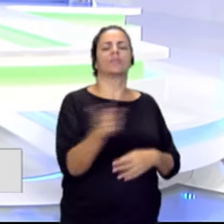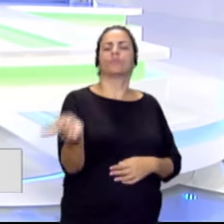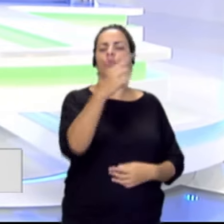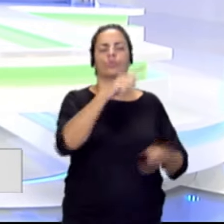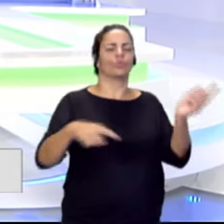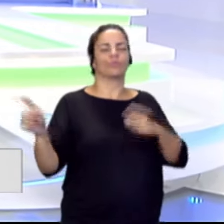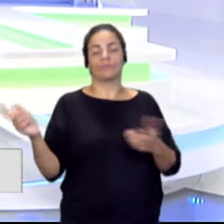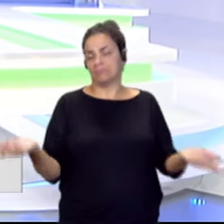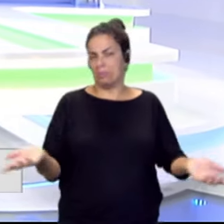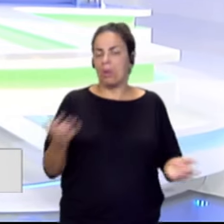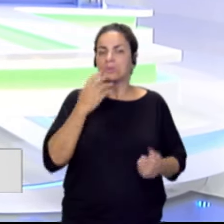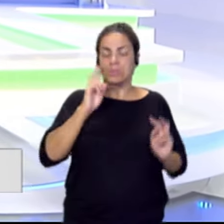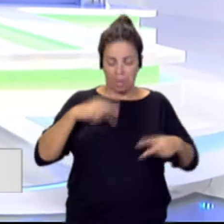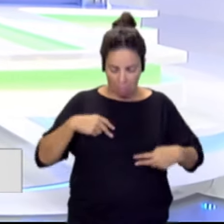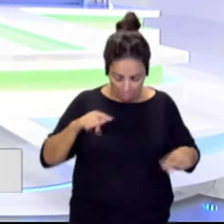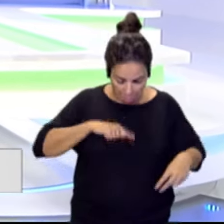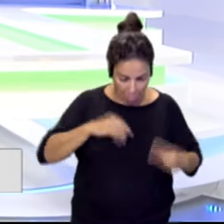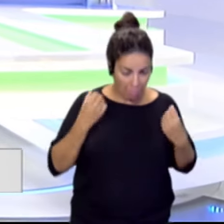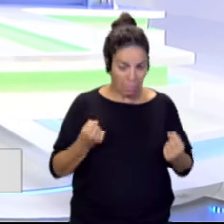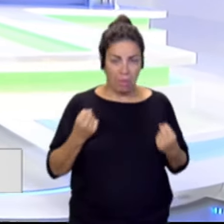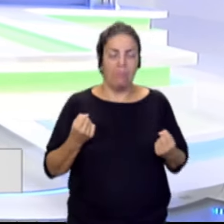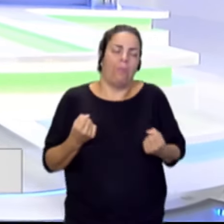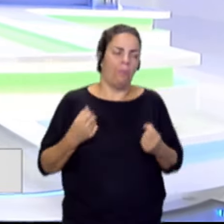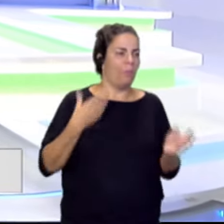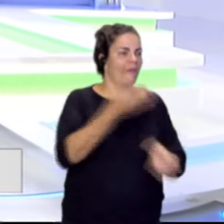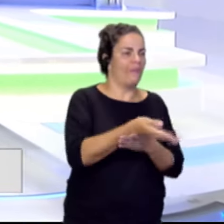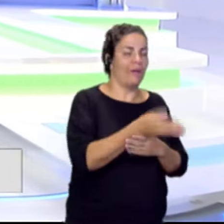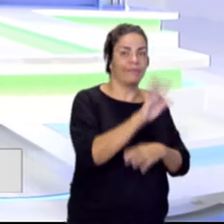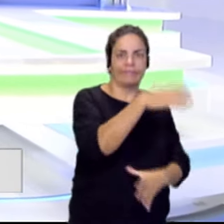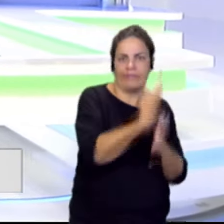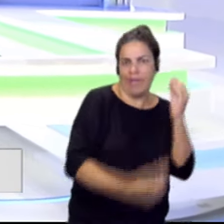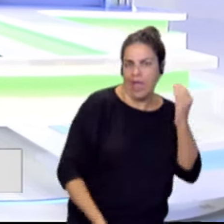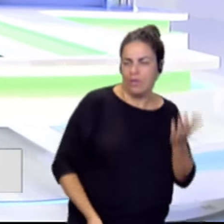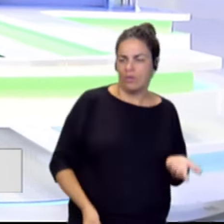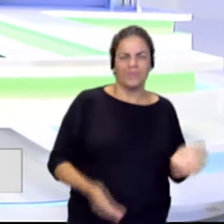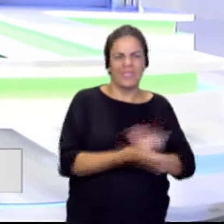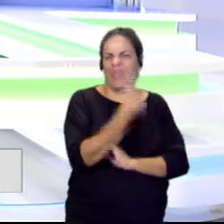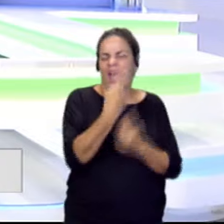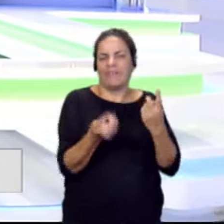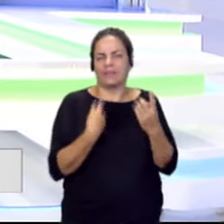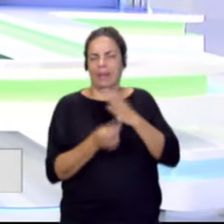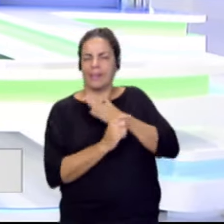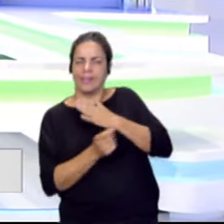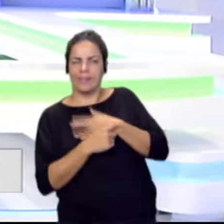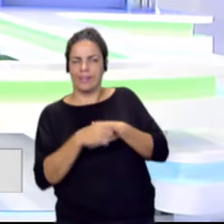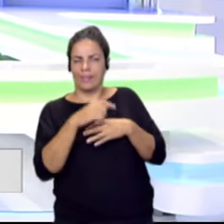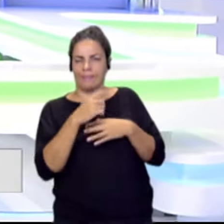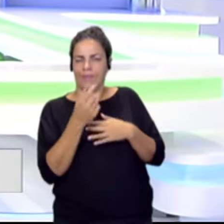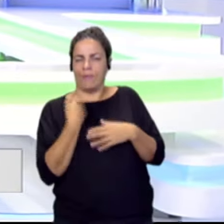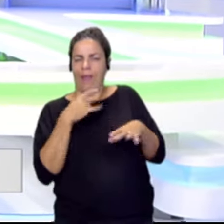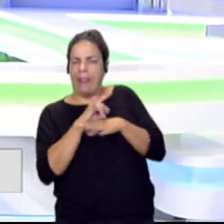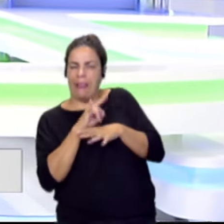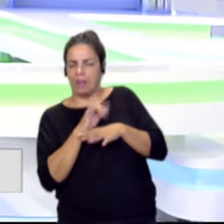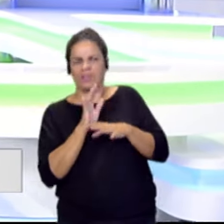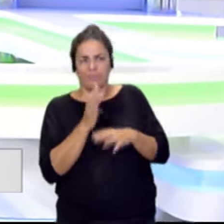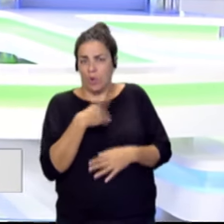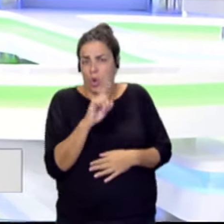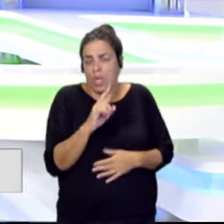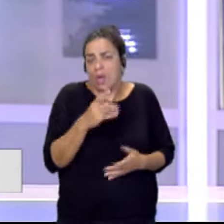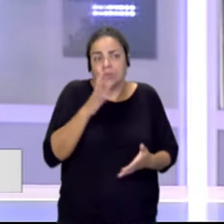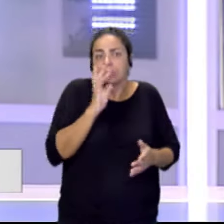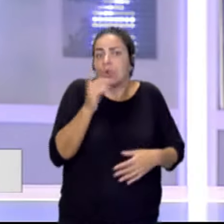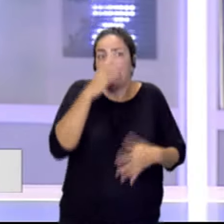sientes con fuerza y vas y cometes el error. Es decir, que a veces ni siquiera es picaresca ni es maldad, es sencillamente inconsciencia, ¿no? Ya,